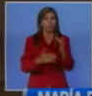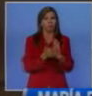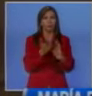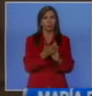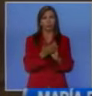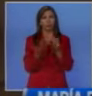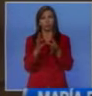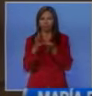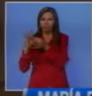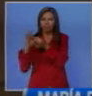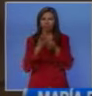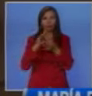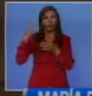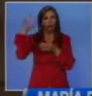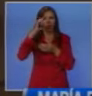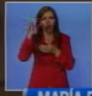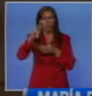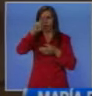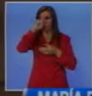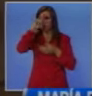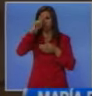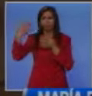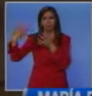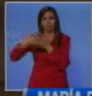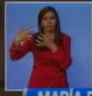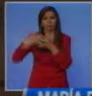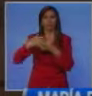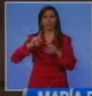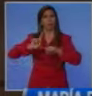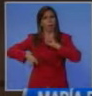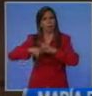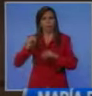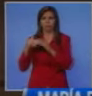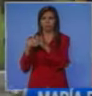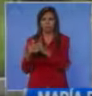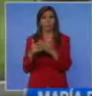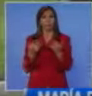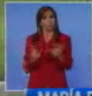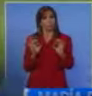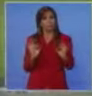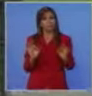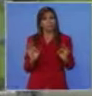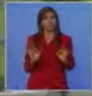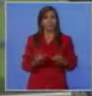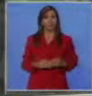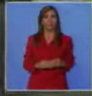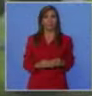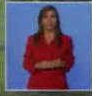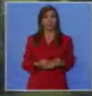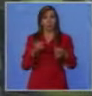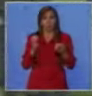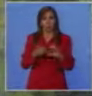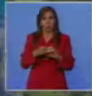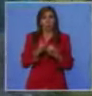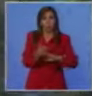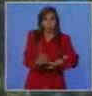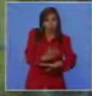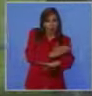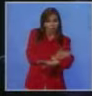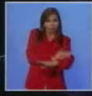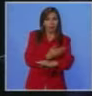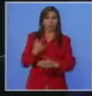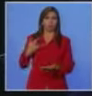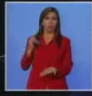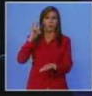vecinos, con Colombia y Perú, que no pueden estar en un mejor momento. La última actividad antes de renunciar fue su viaje a